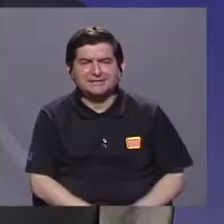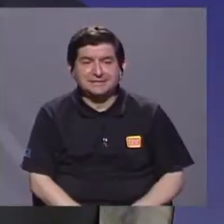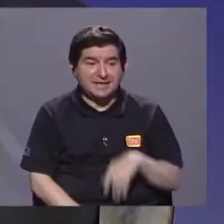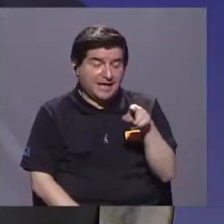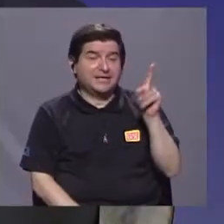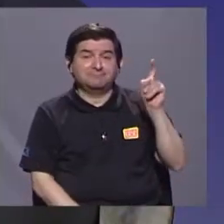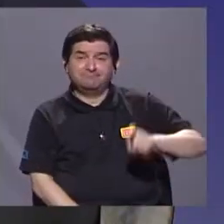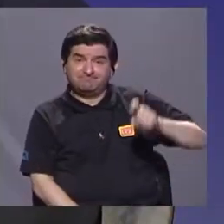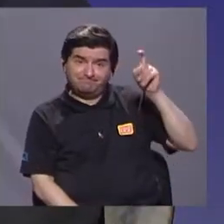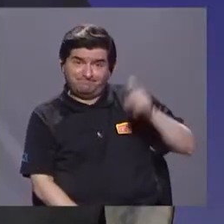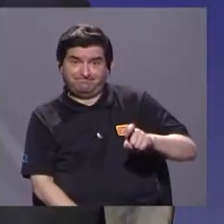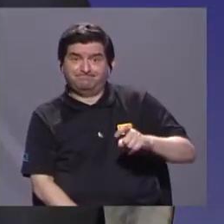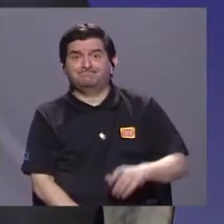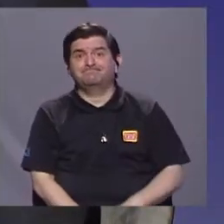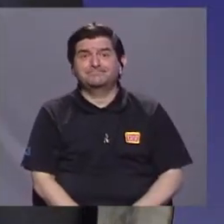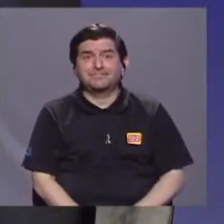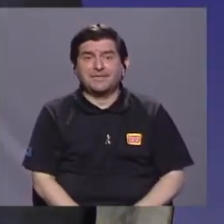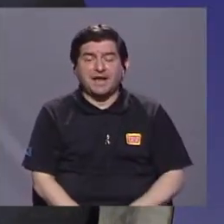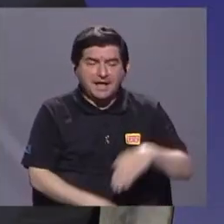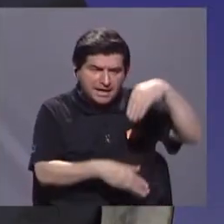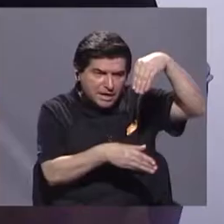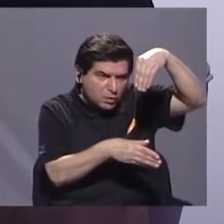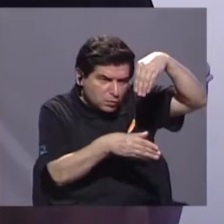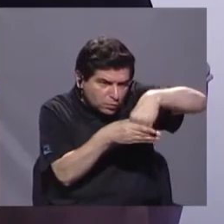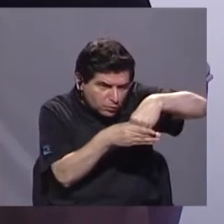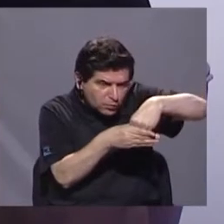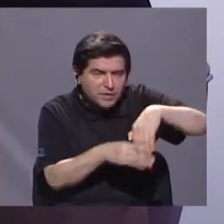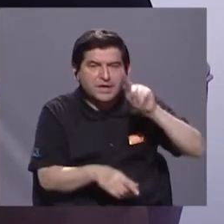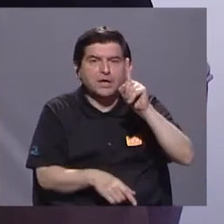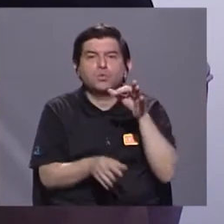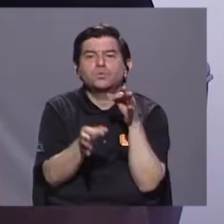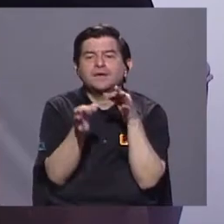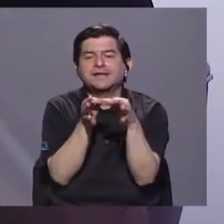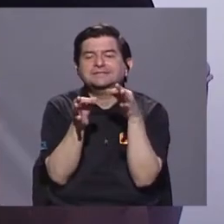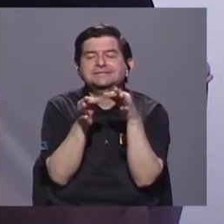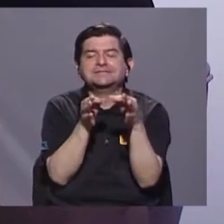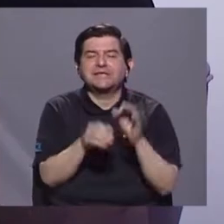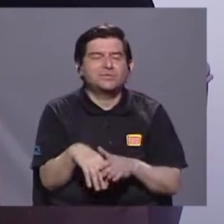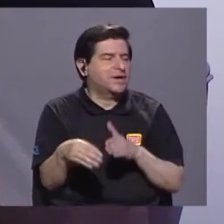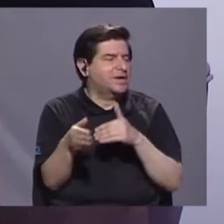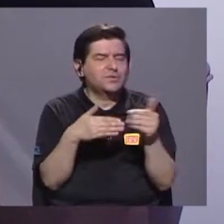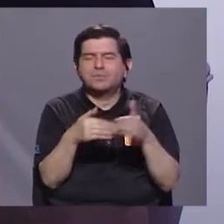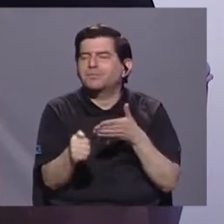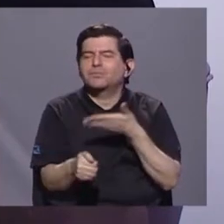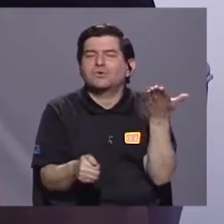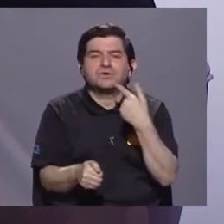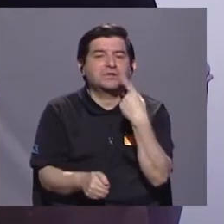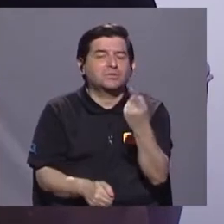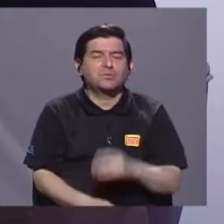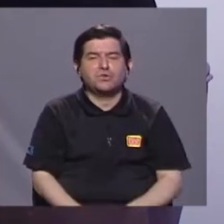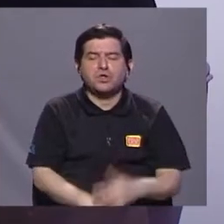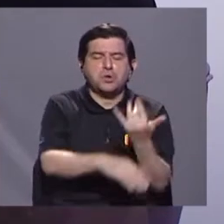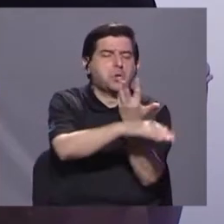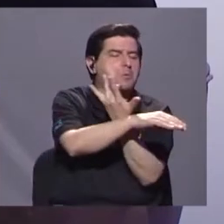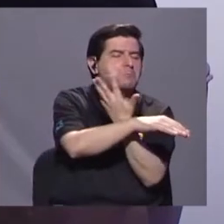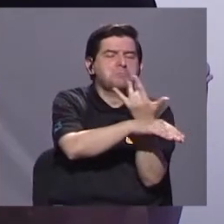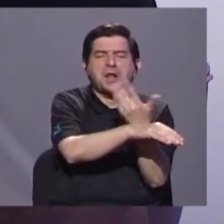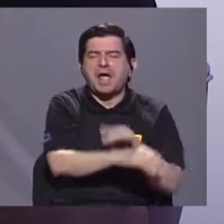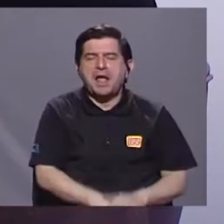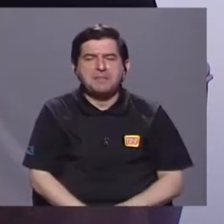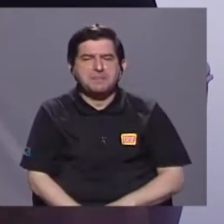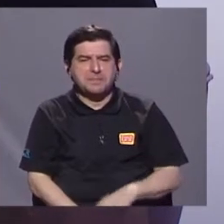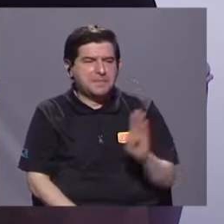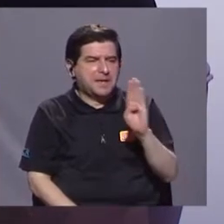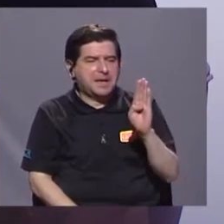necesita ser introducida a una célula ya sea de cualquier cosa como se lo dijo de plantas de bacterias de